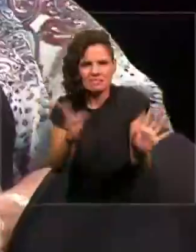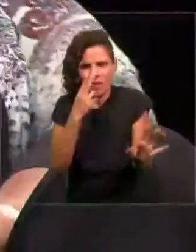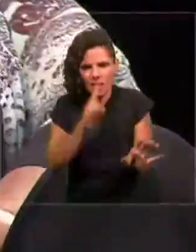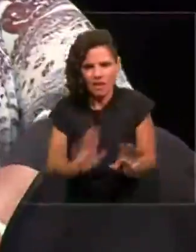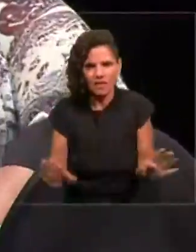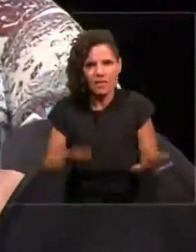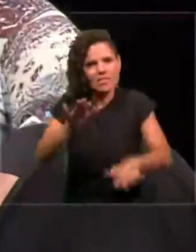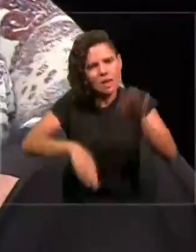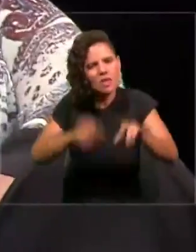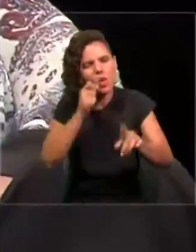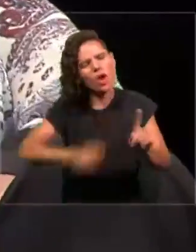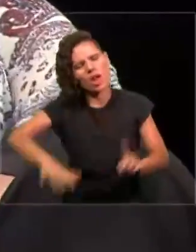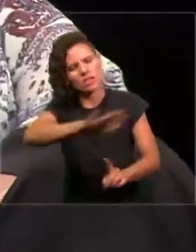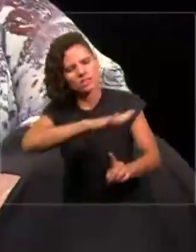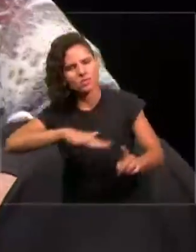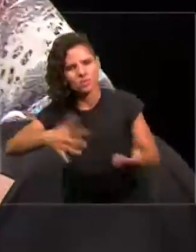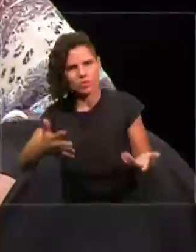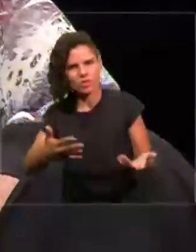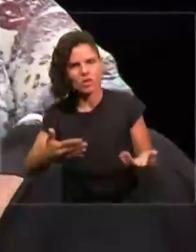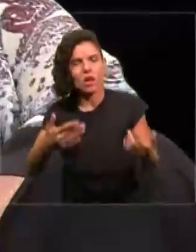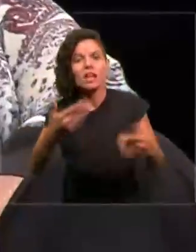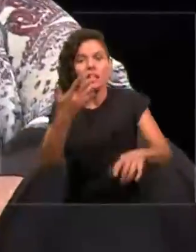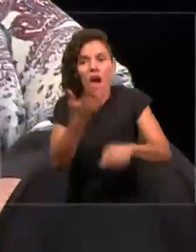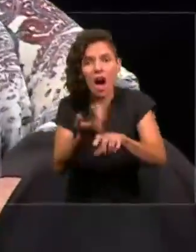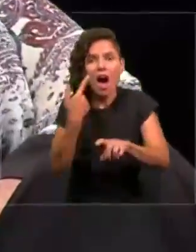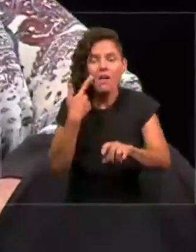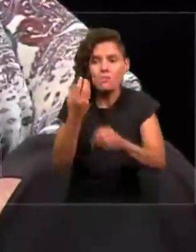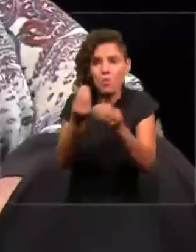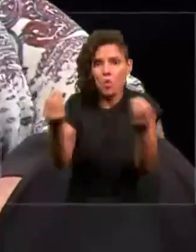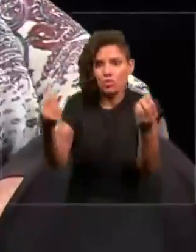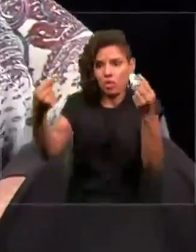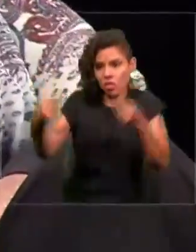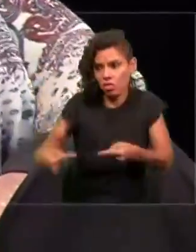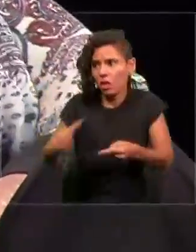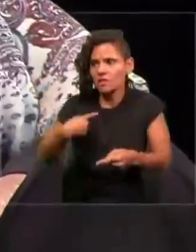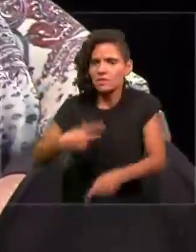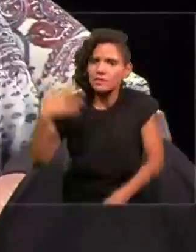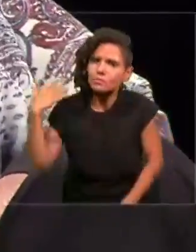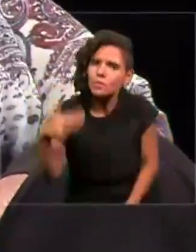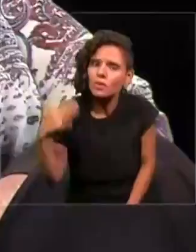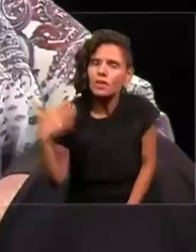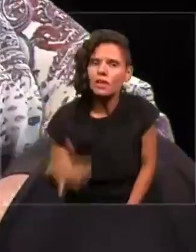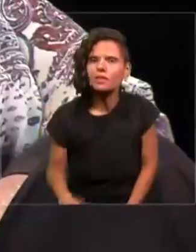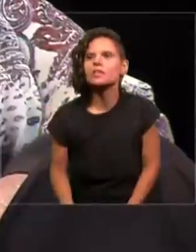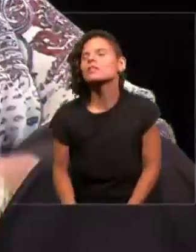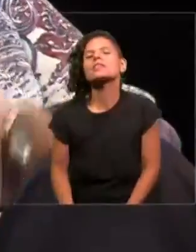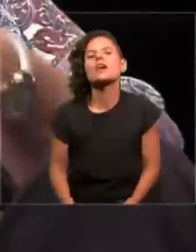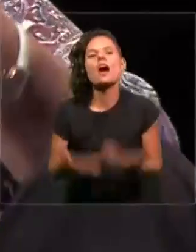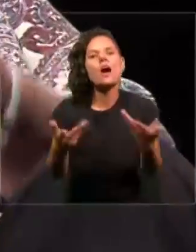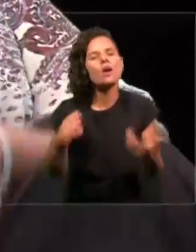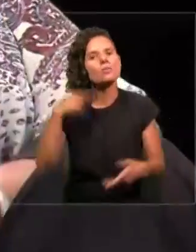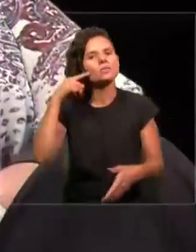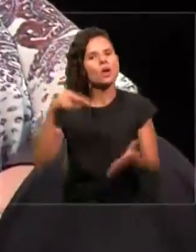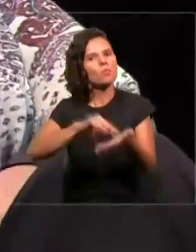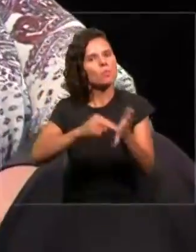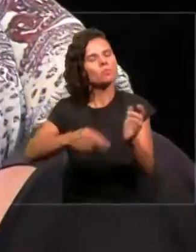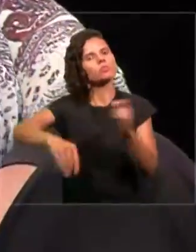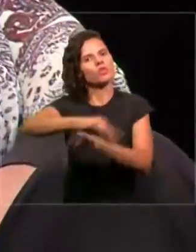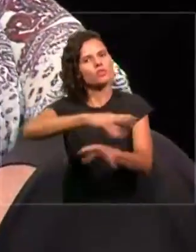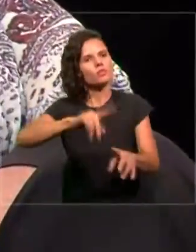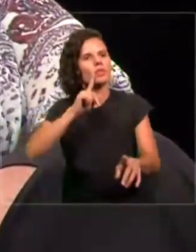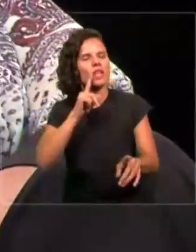circunstancias. La idea de disenso es elemental. Ahora, obviamente el conflicto está cargado